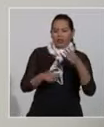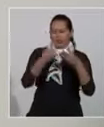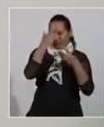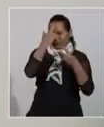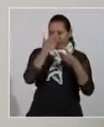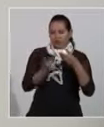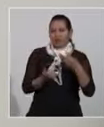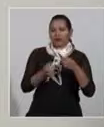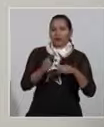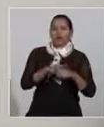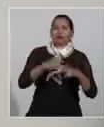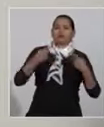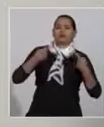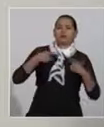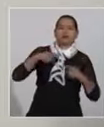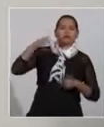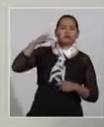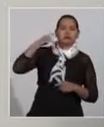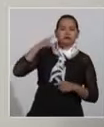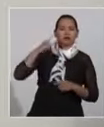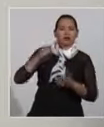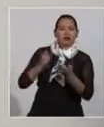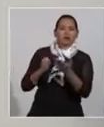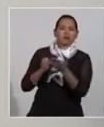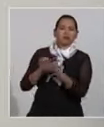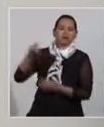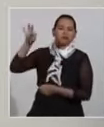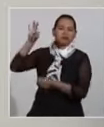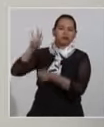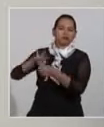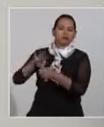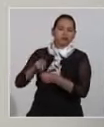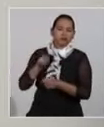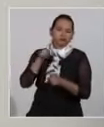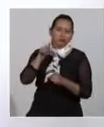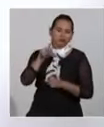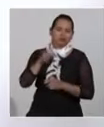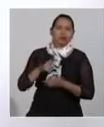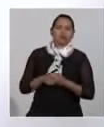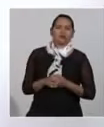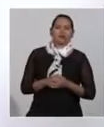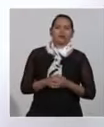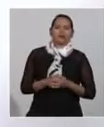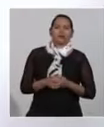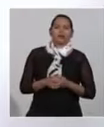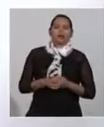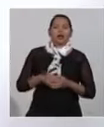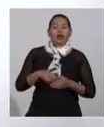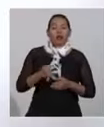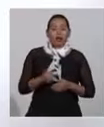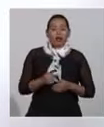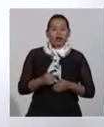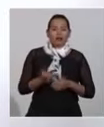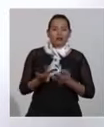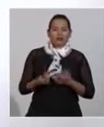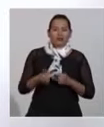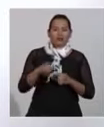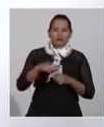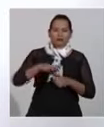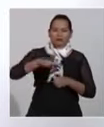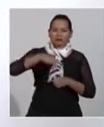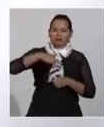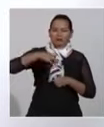las ciudadanas y los ciudadanos poblanos deberían votar por usted. Adelante. El proceso electoral ha sido